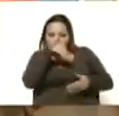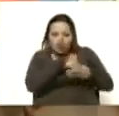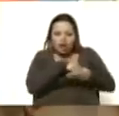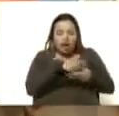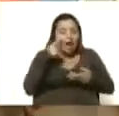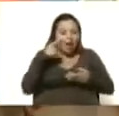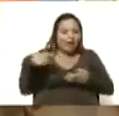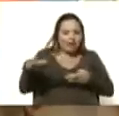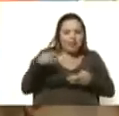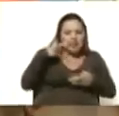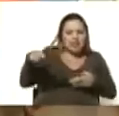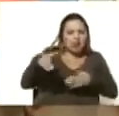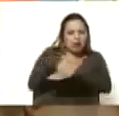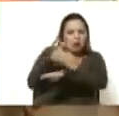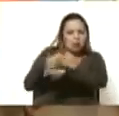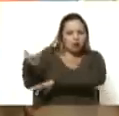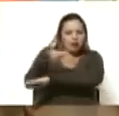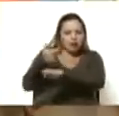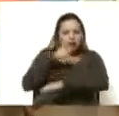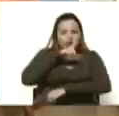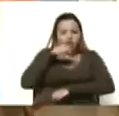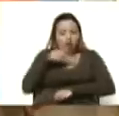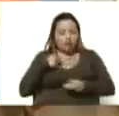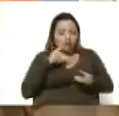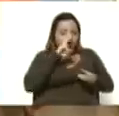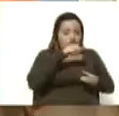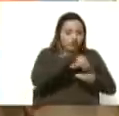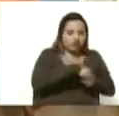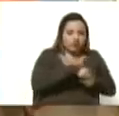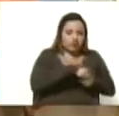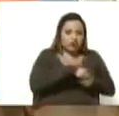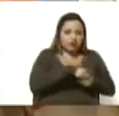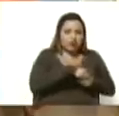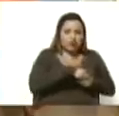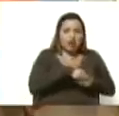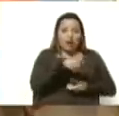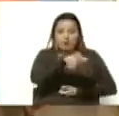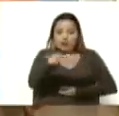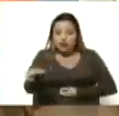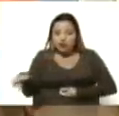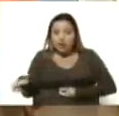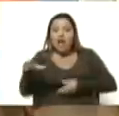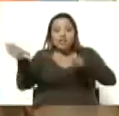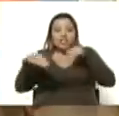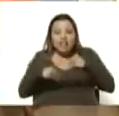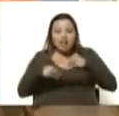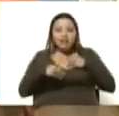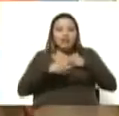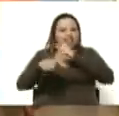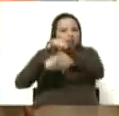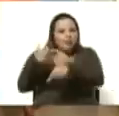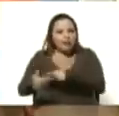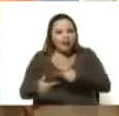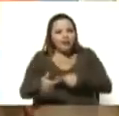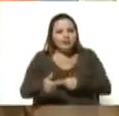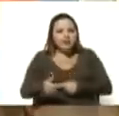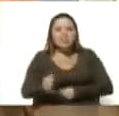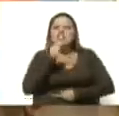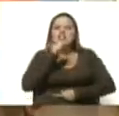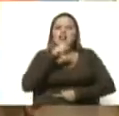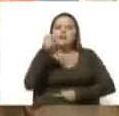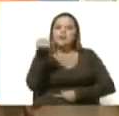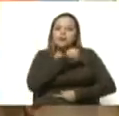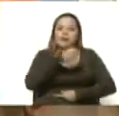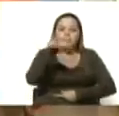distraer la responsabilidad de los verdaderos autores, que son estos que voy a señalar, que admitieron los hechos, no hay duda de